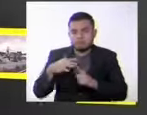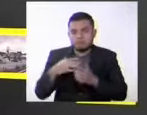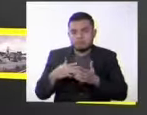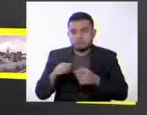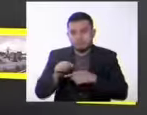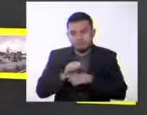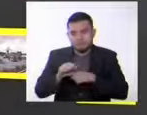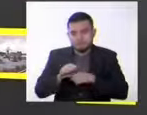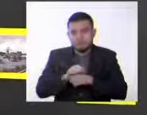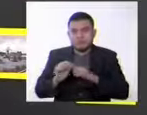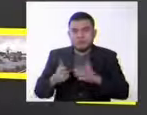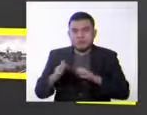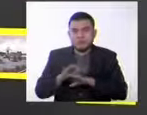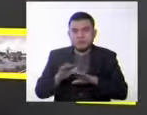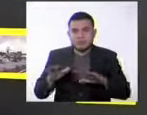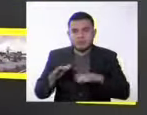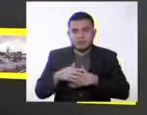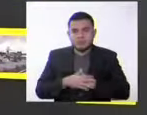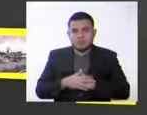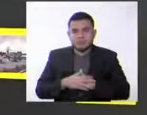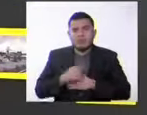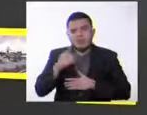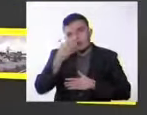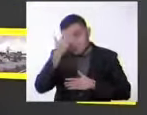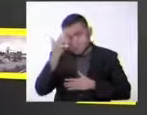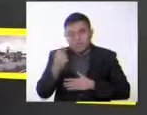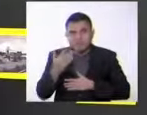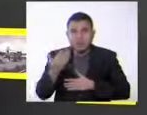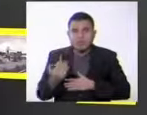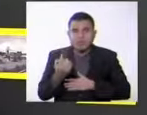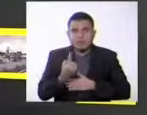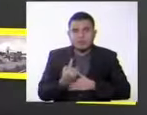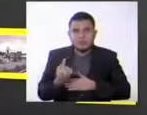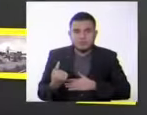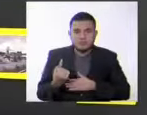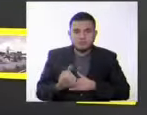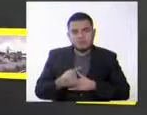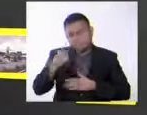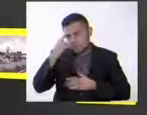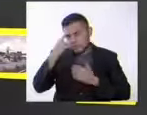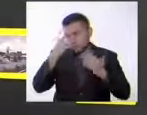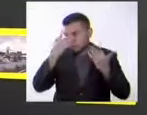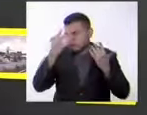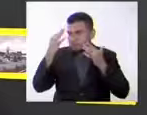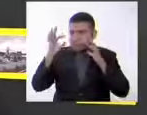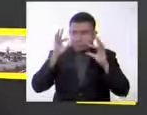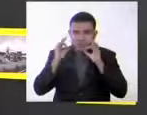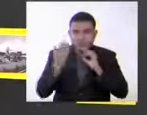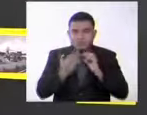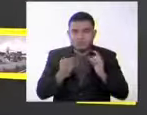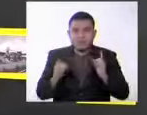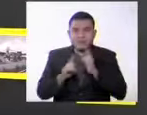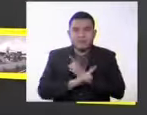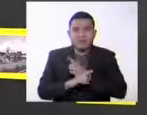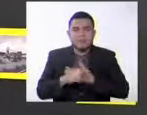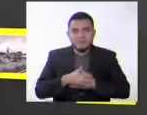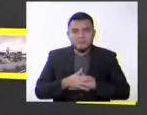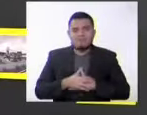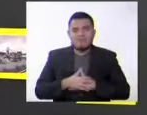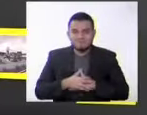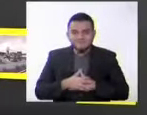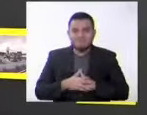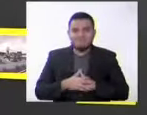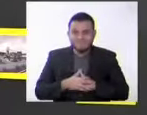Entonces, para terminar, no olviden que el ser humano inventa cosas, transforma su vida, pero hay que